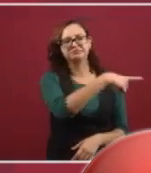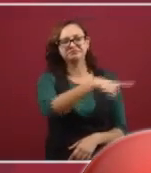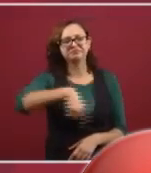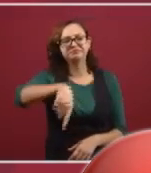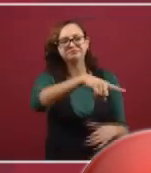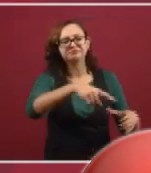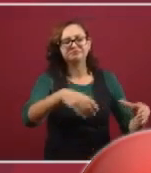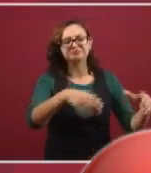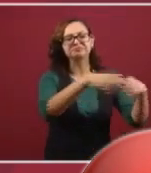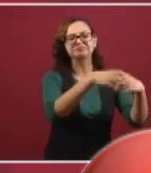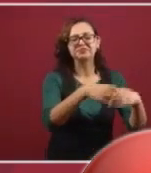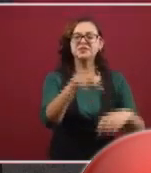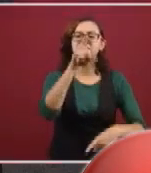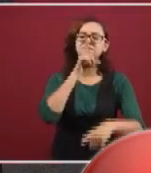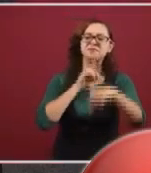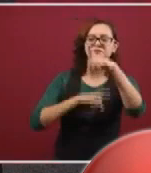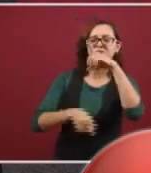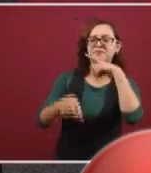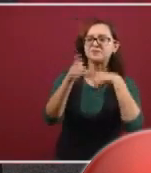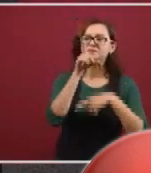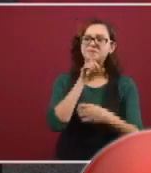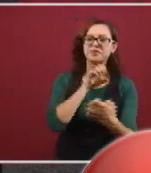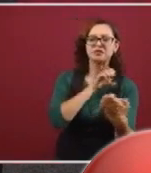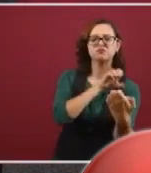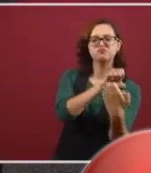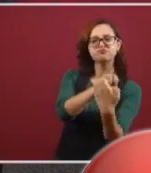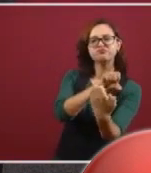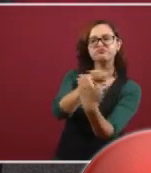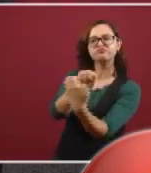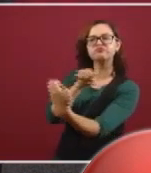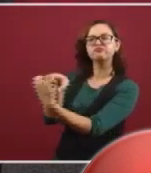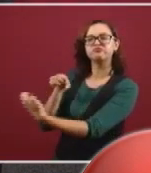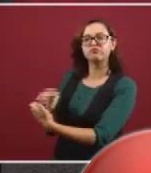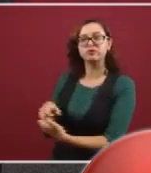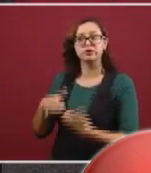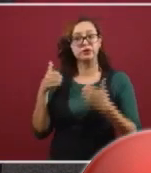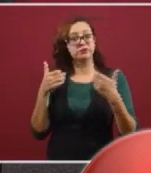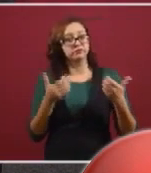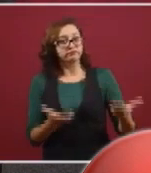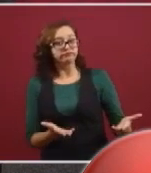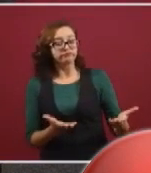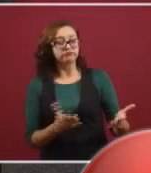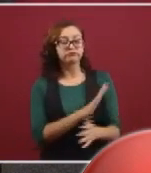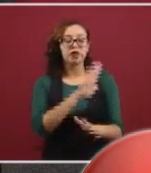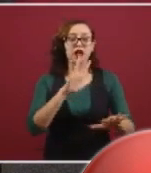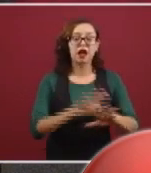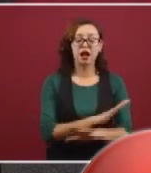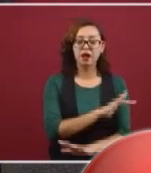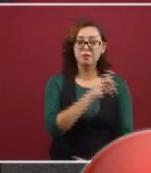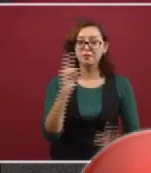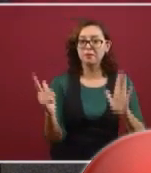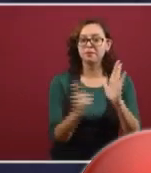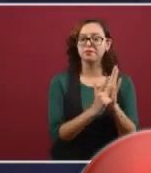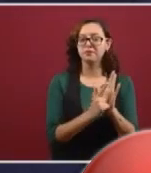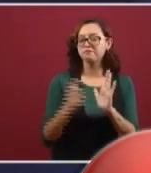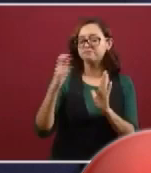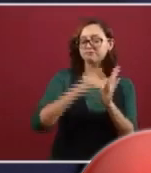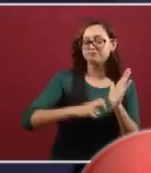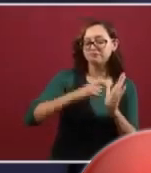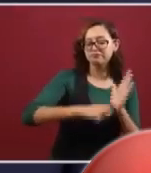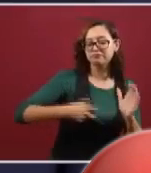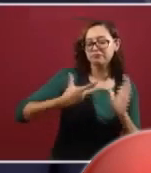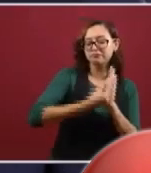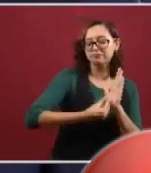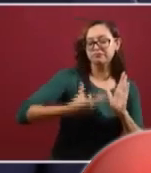diciendo de que con esa reforma iba a